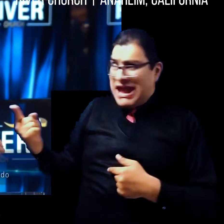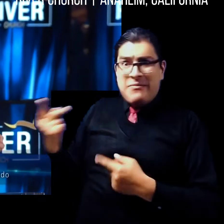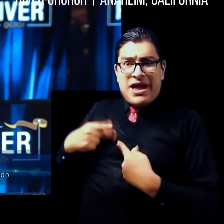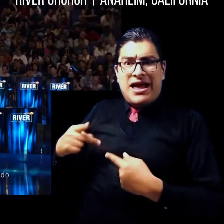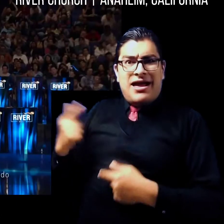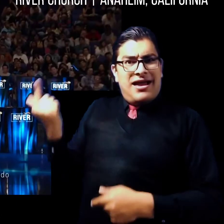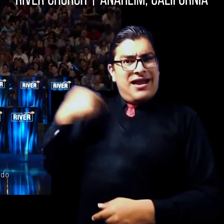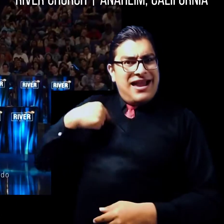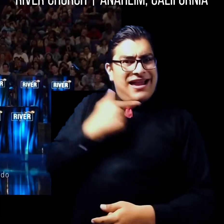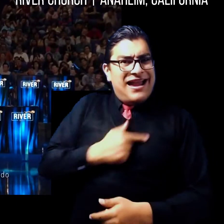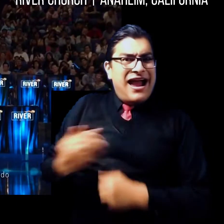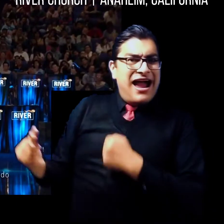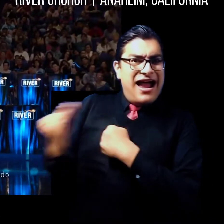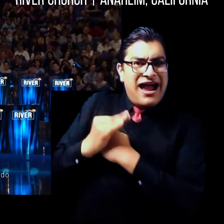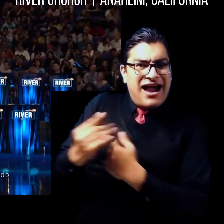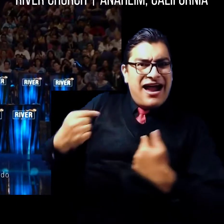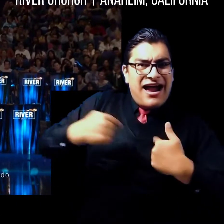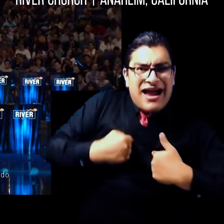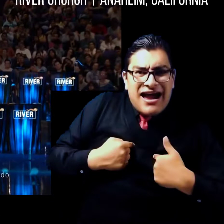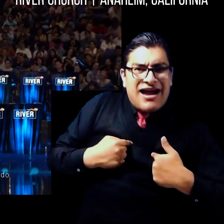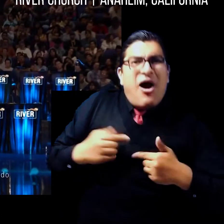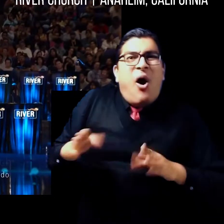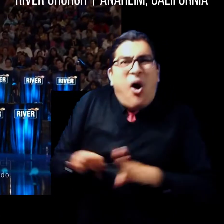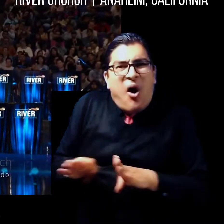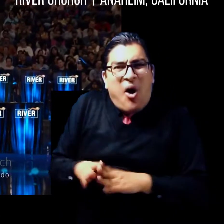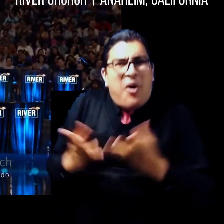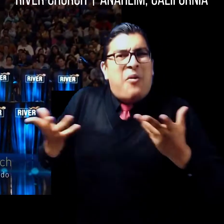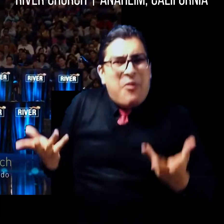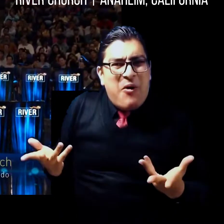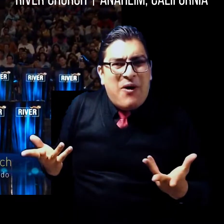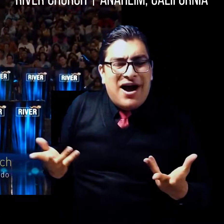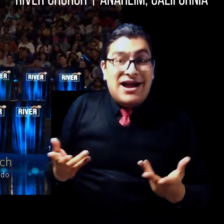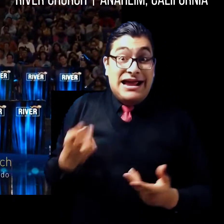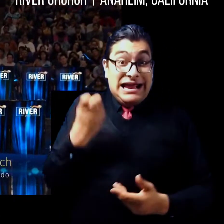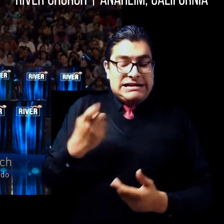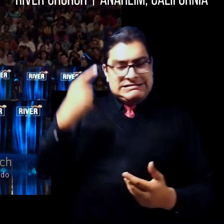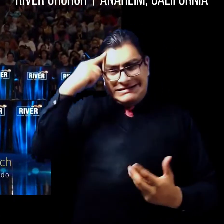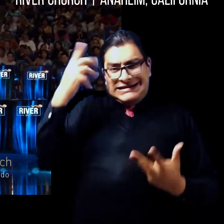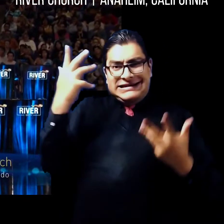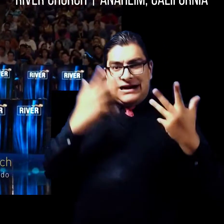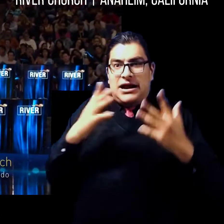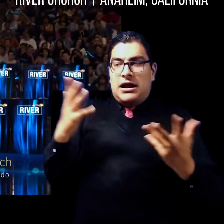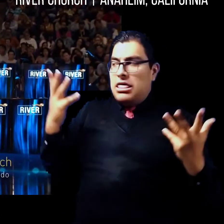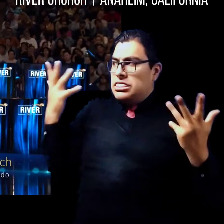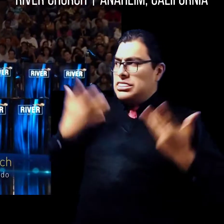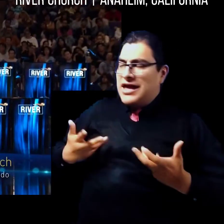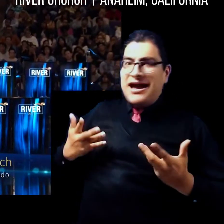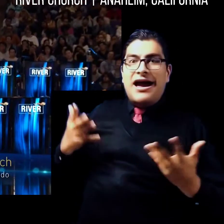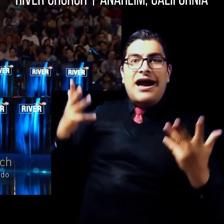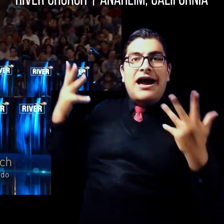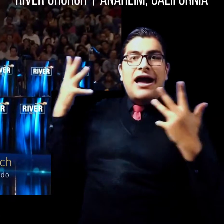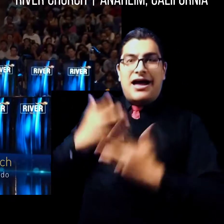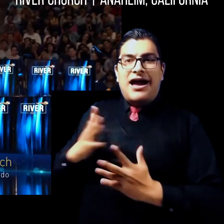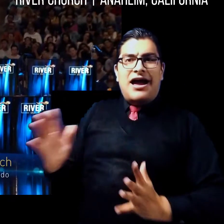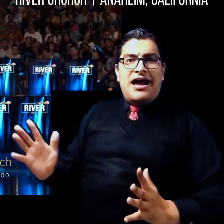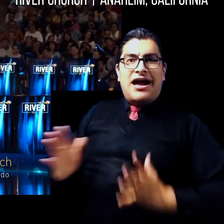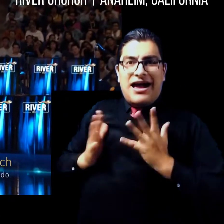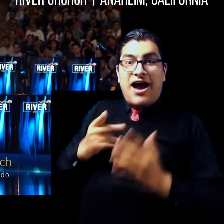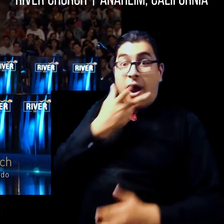les agrade o que les importe? Eso es lo que termina de convencer,